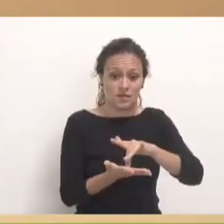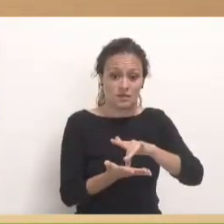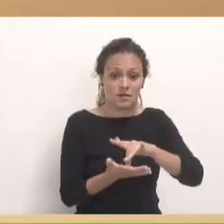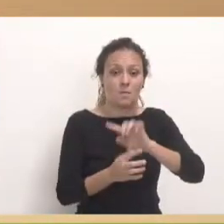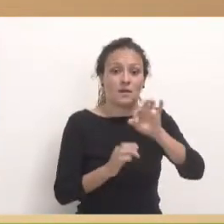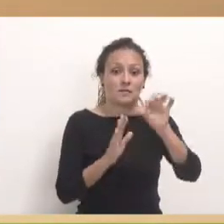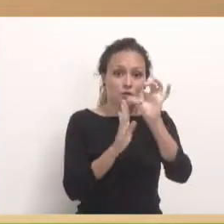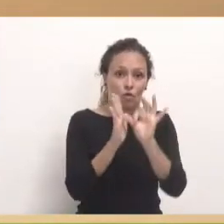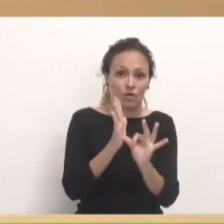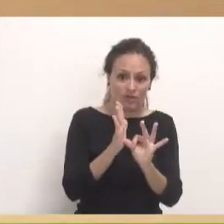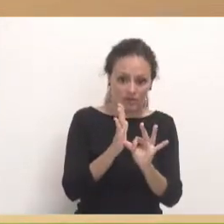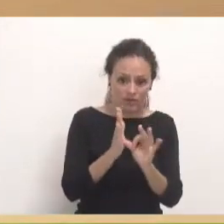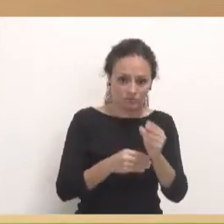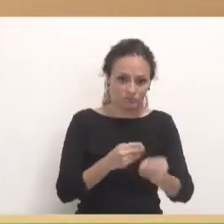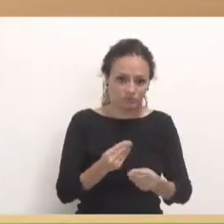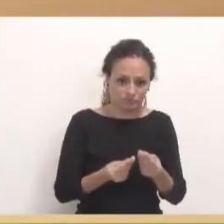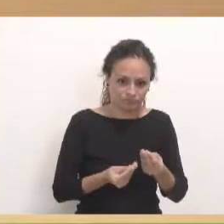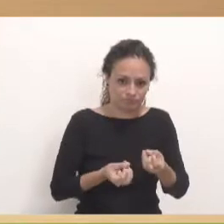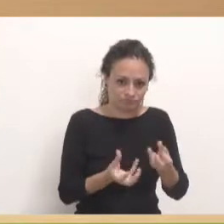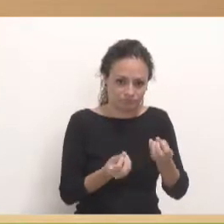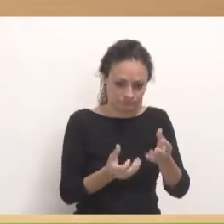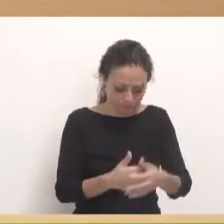puntos del orden del día.